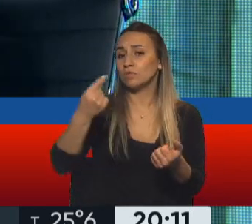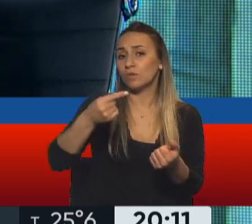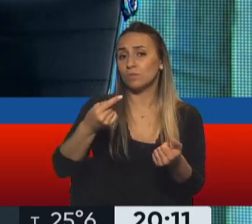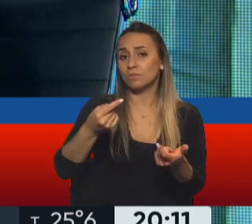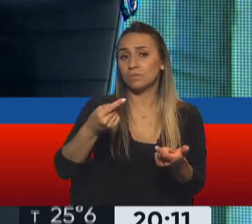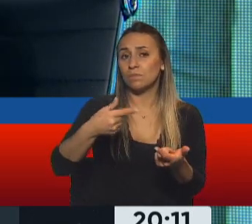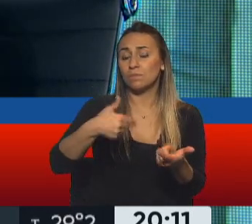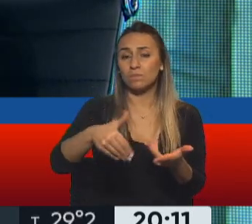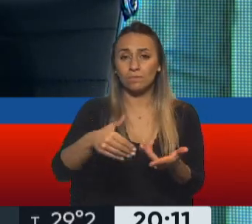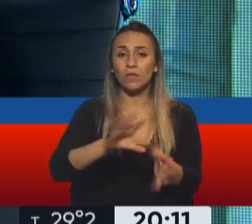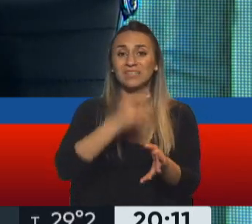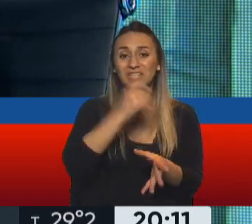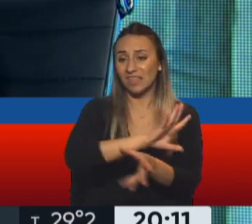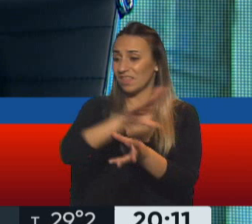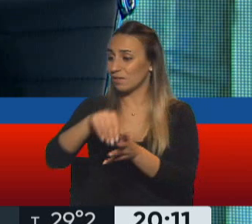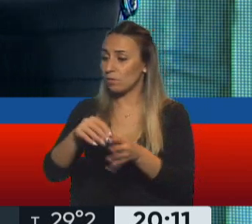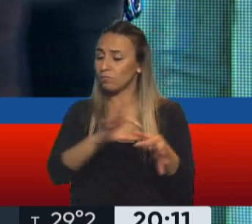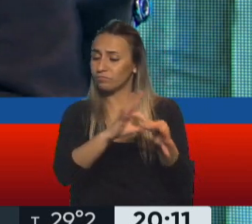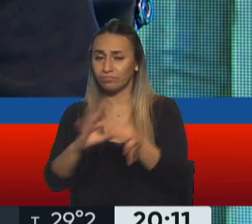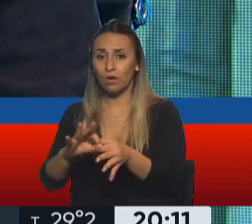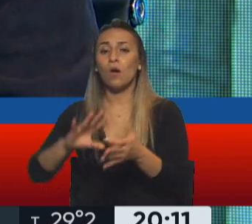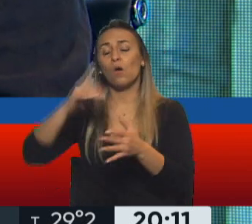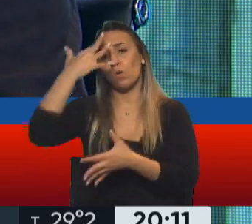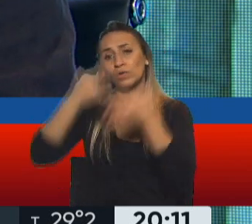ser parte de la justicia de la Ciudad Autónoma de Buenos Aires. ¿Cómo